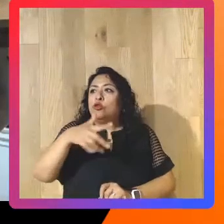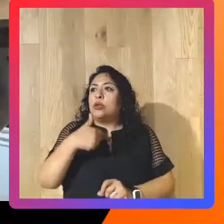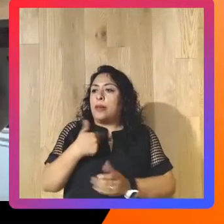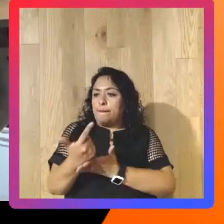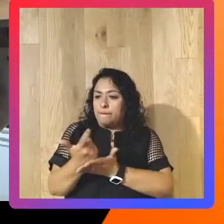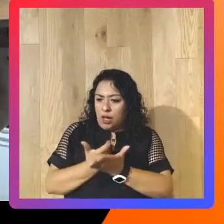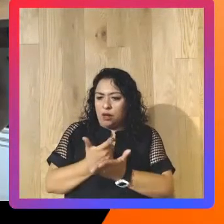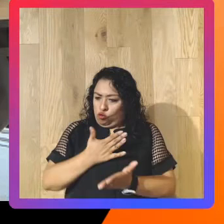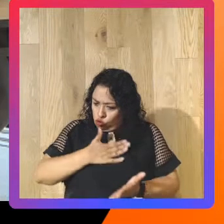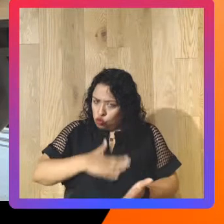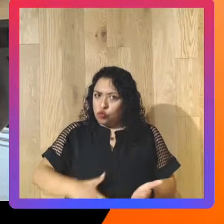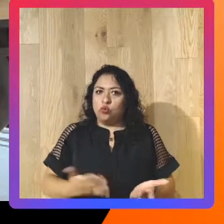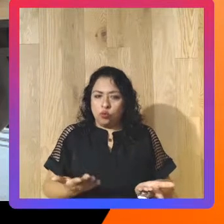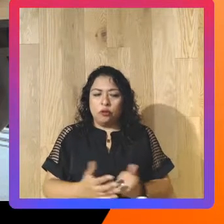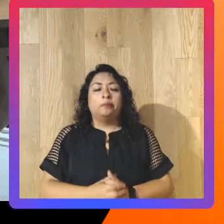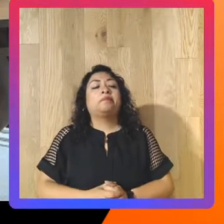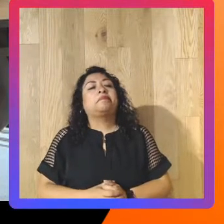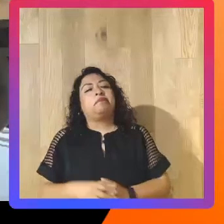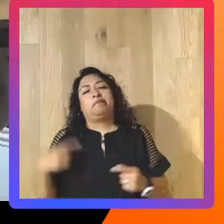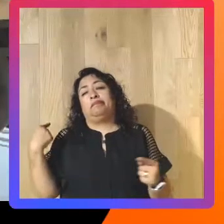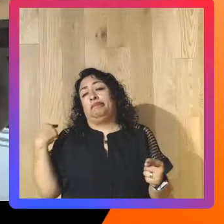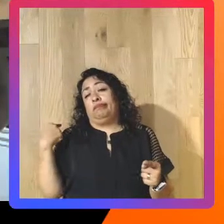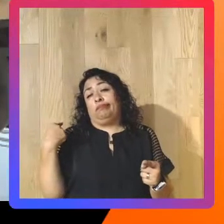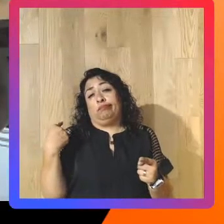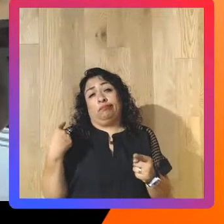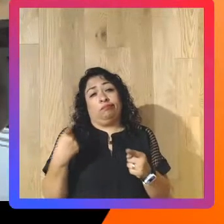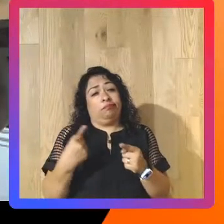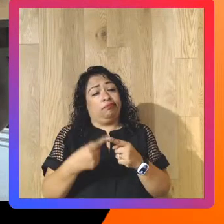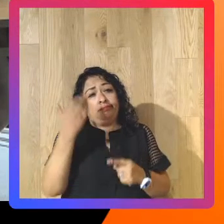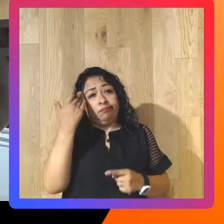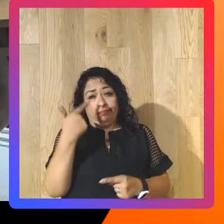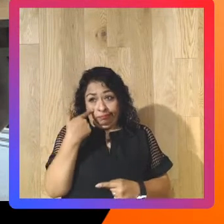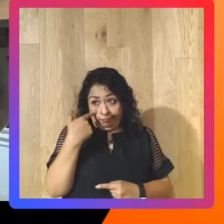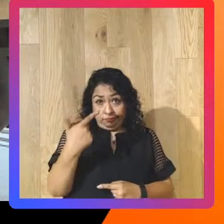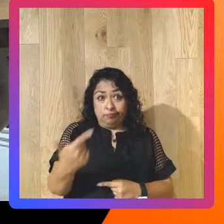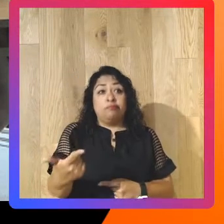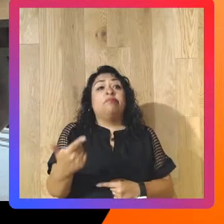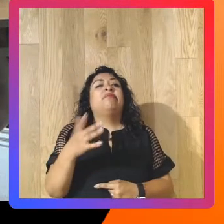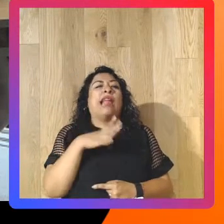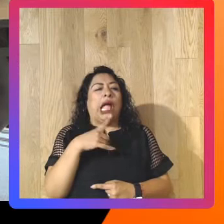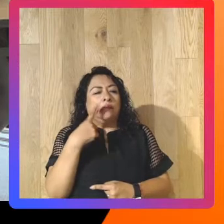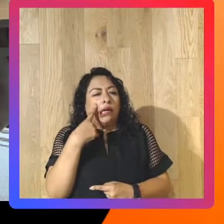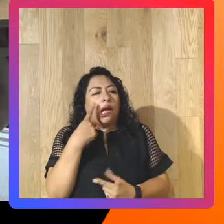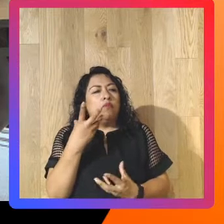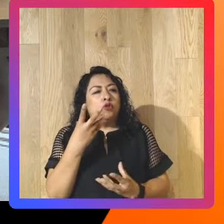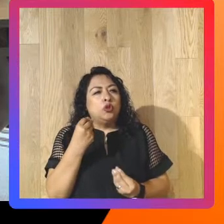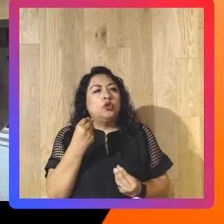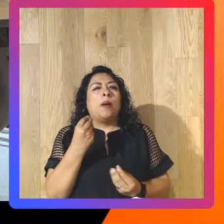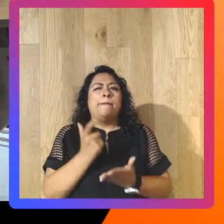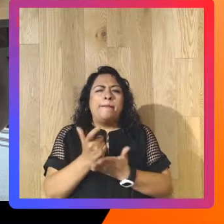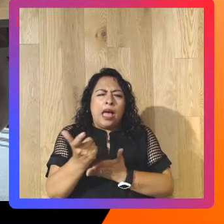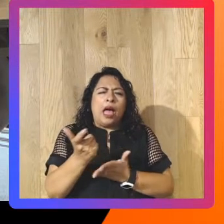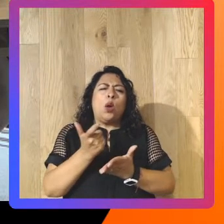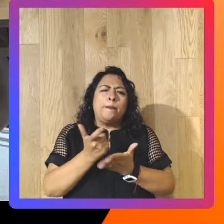salarios más justos. A lo largo del tiempo se ha observado una tendencia a incrementar los